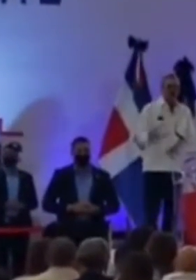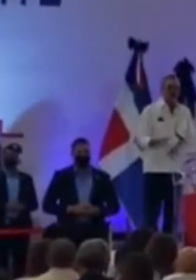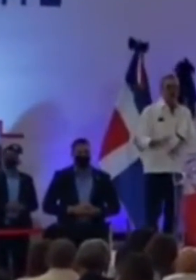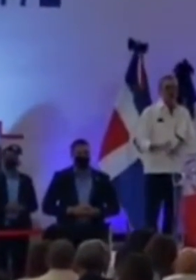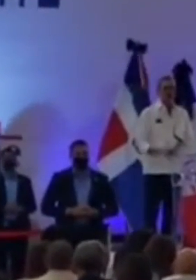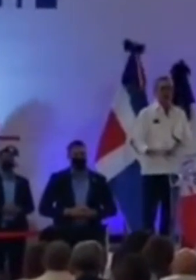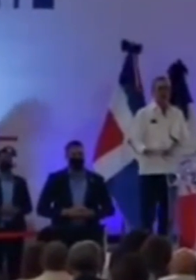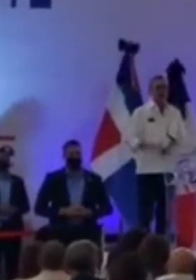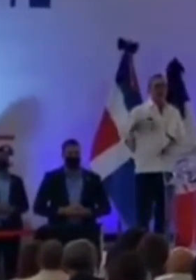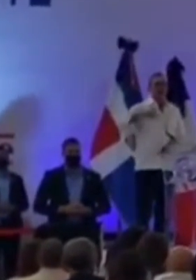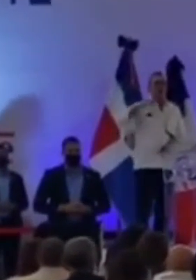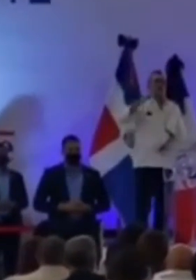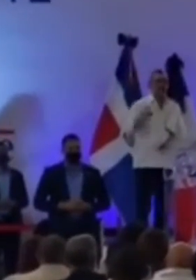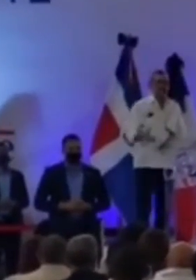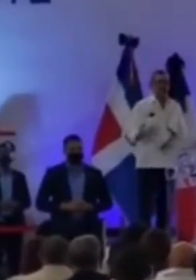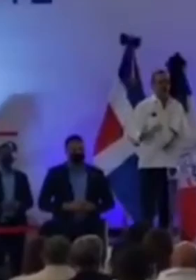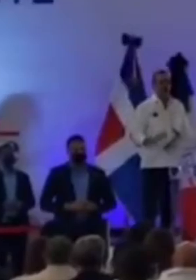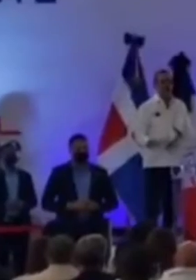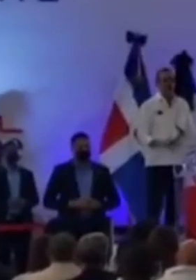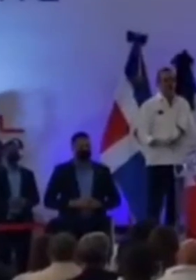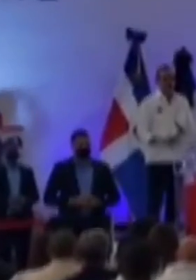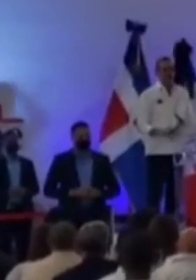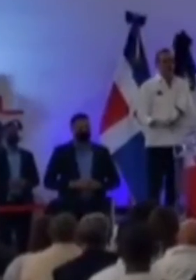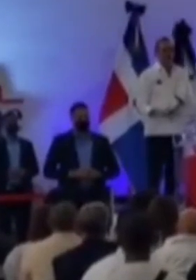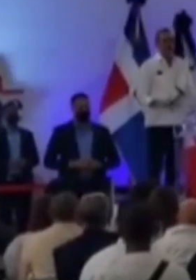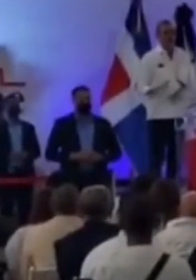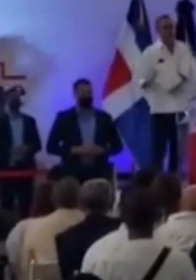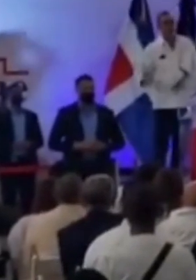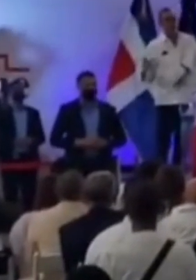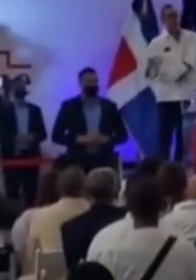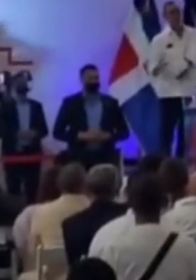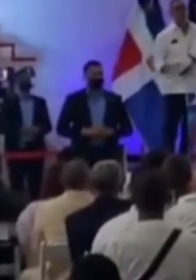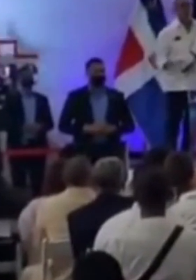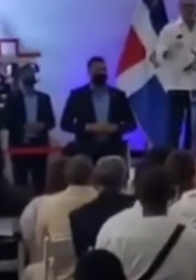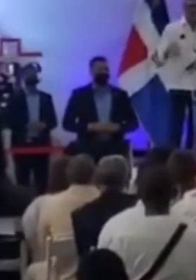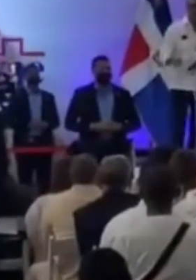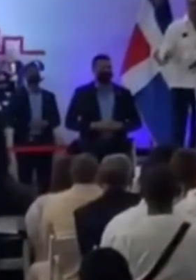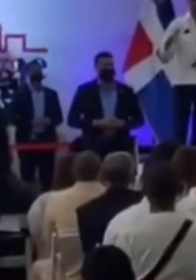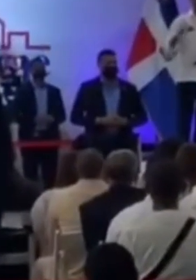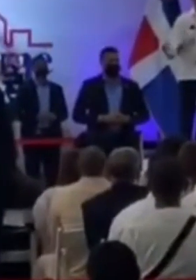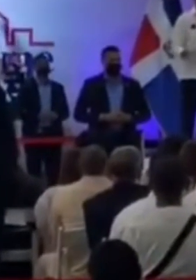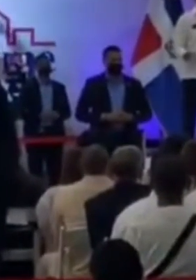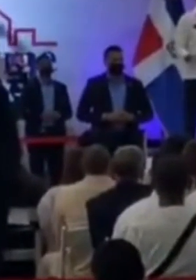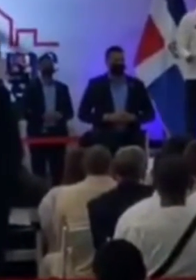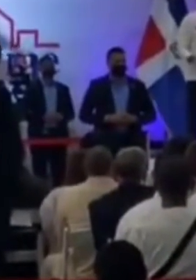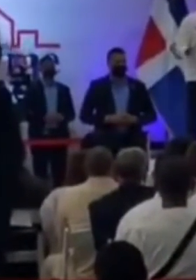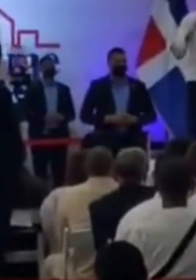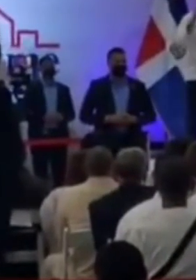trabajamos consultamos si consultamos